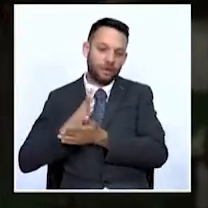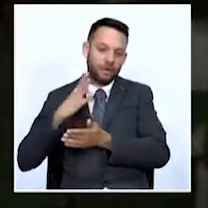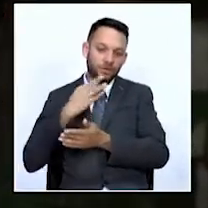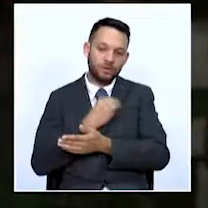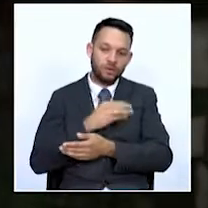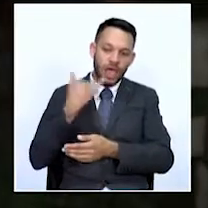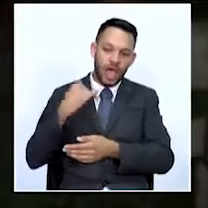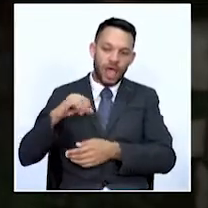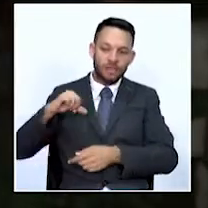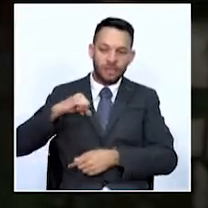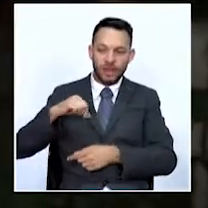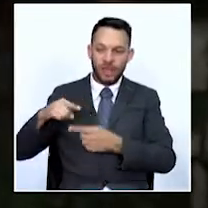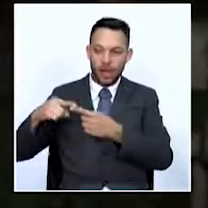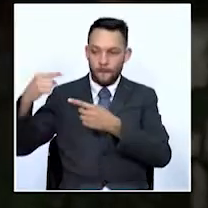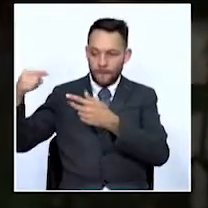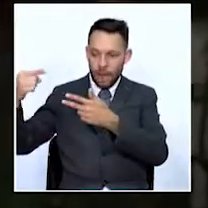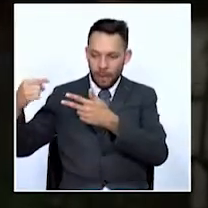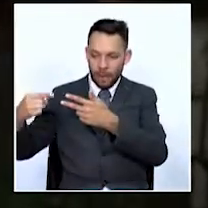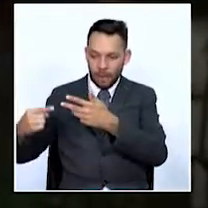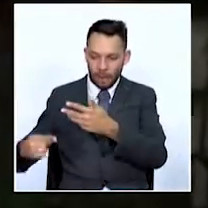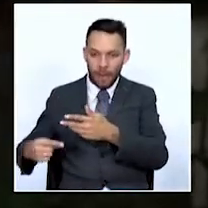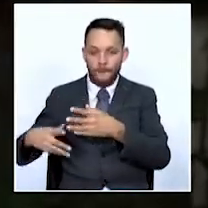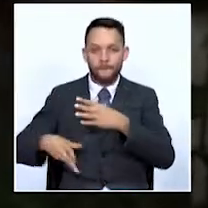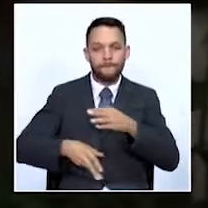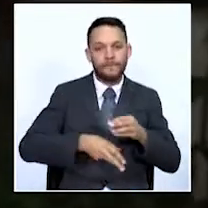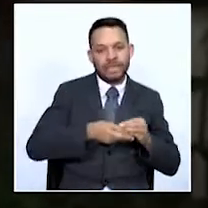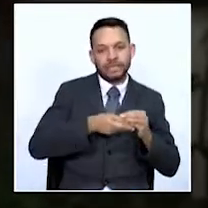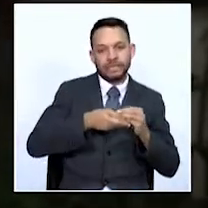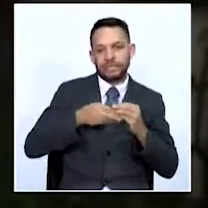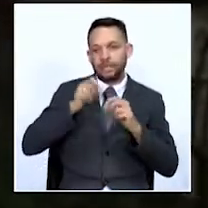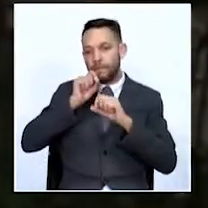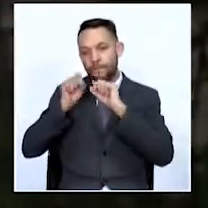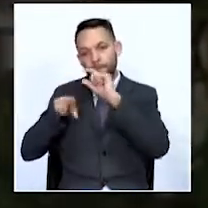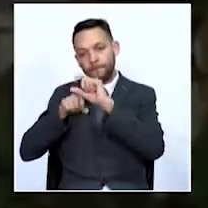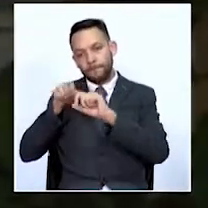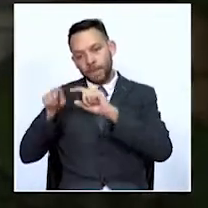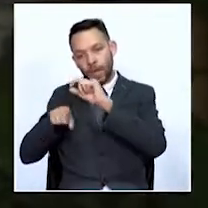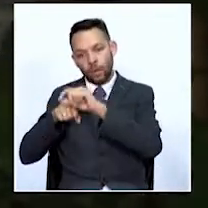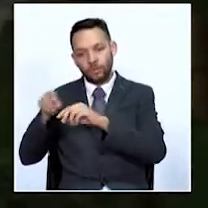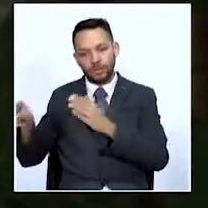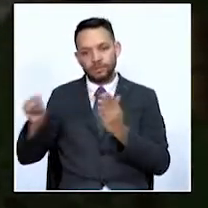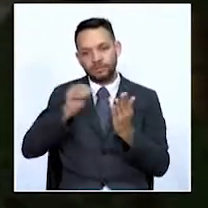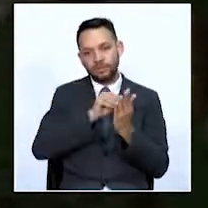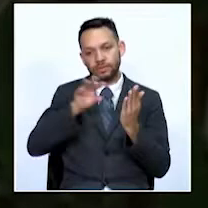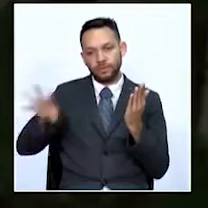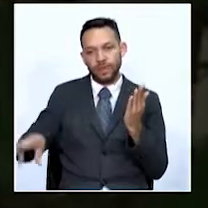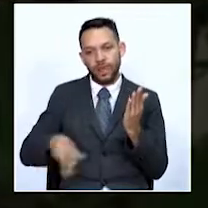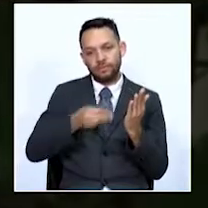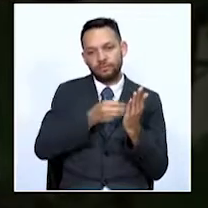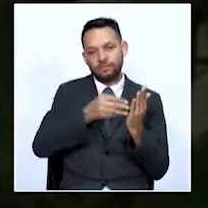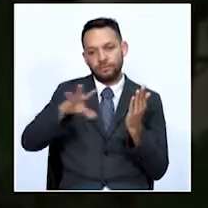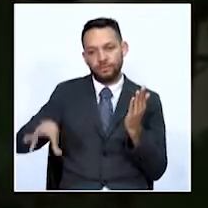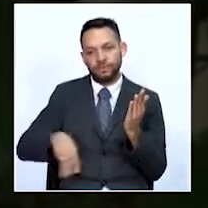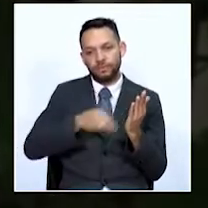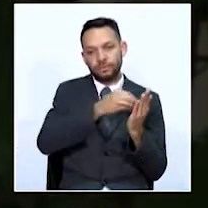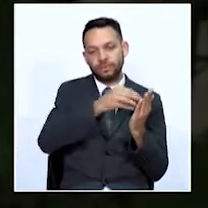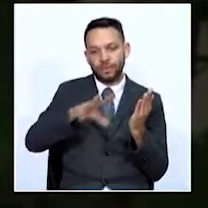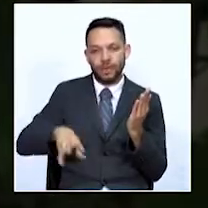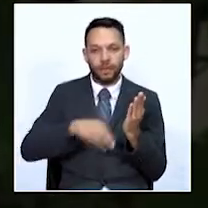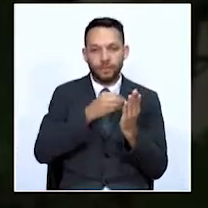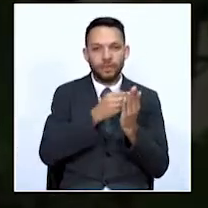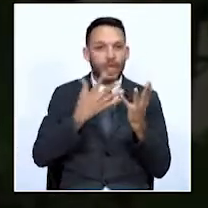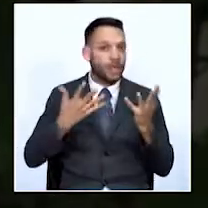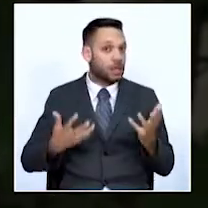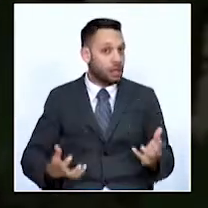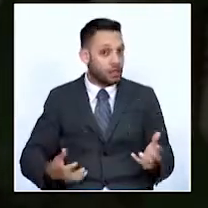diagnóstico. Más la historia clínica. Entonces, yo lo que quiero con esto es invitarlos a todos